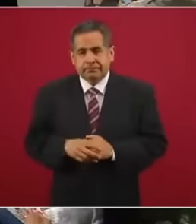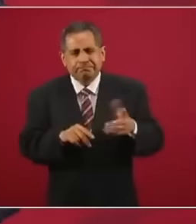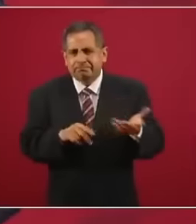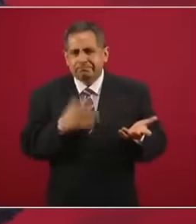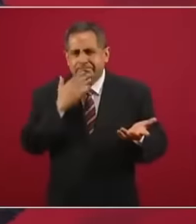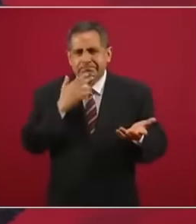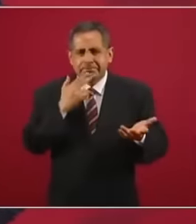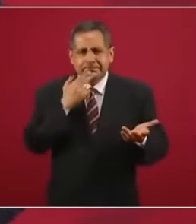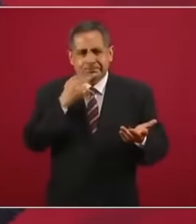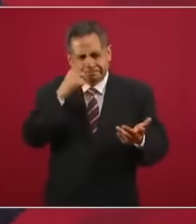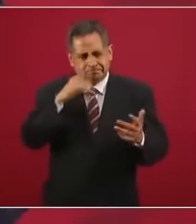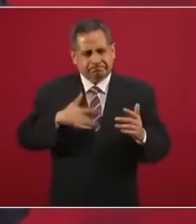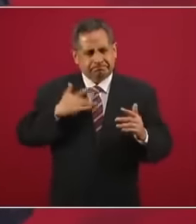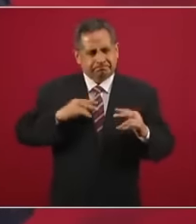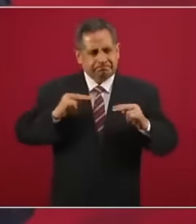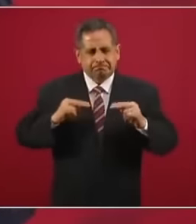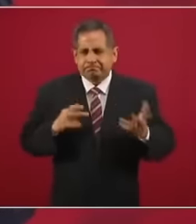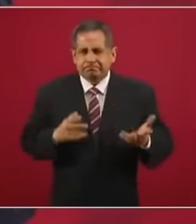reguladores.